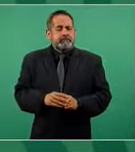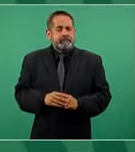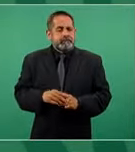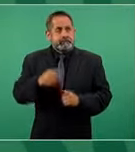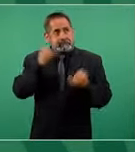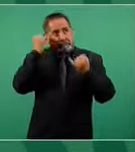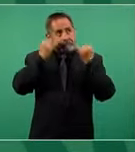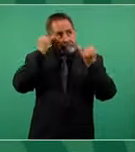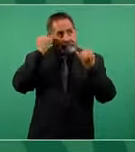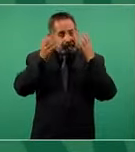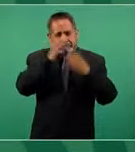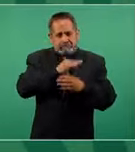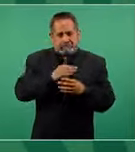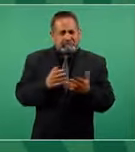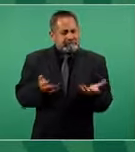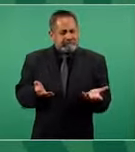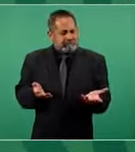mitos.